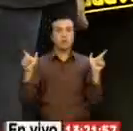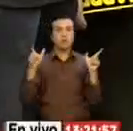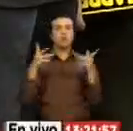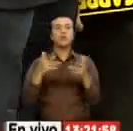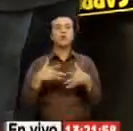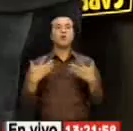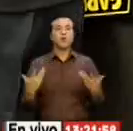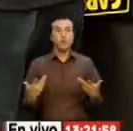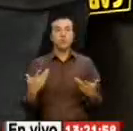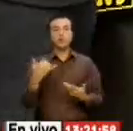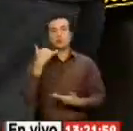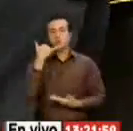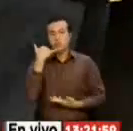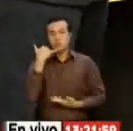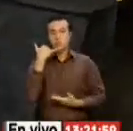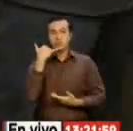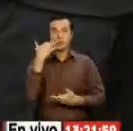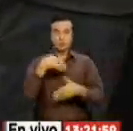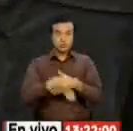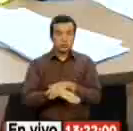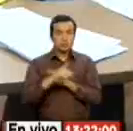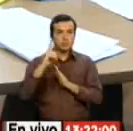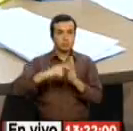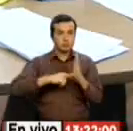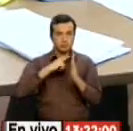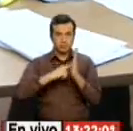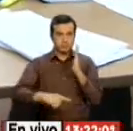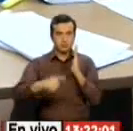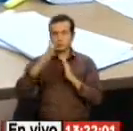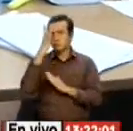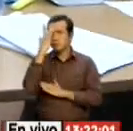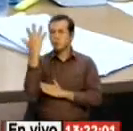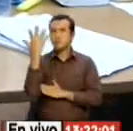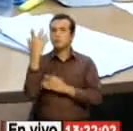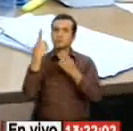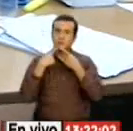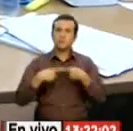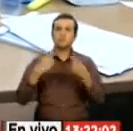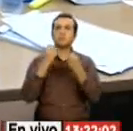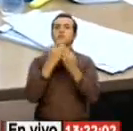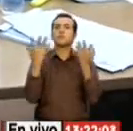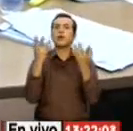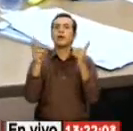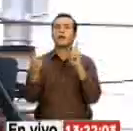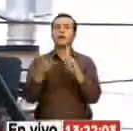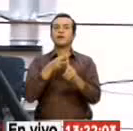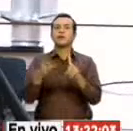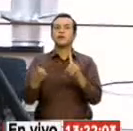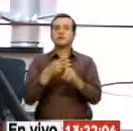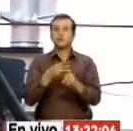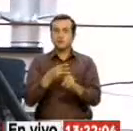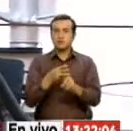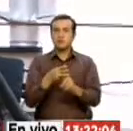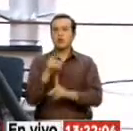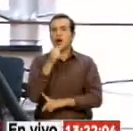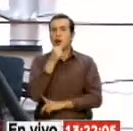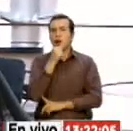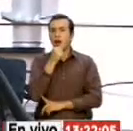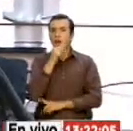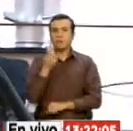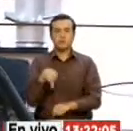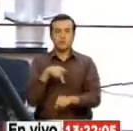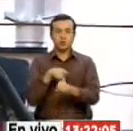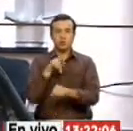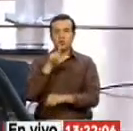electrónicos y el celular a la sala de audiencias. Esto tras la publicación y difusión en redes sociales de audios del perito